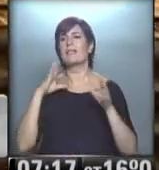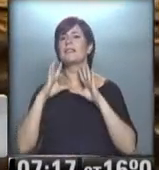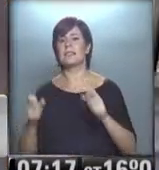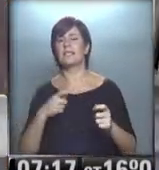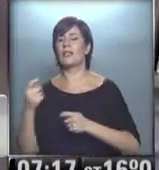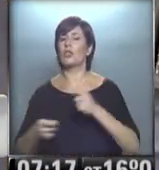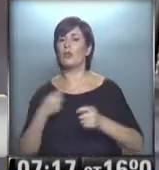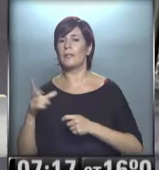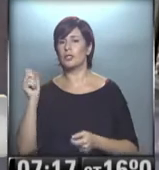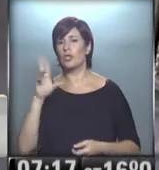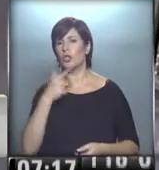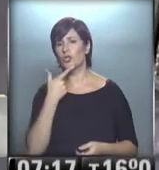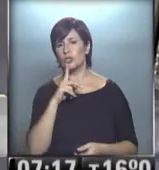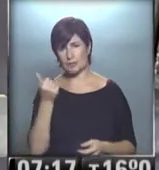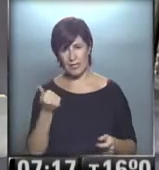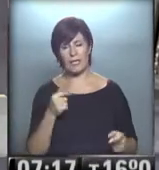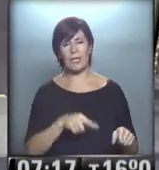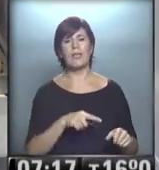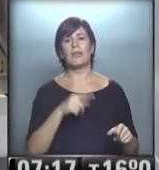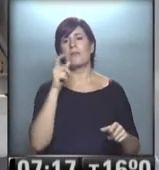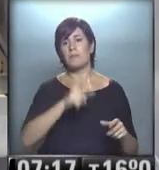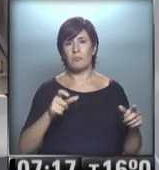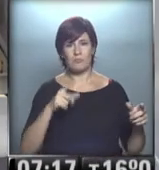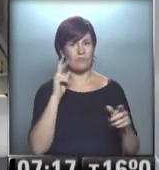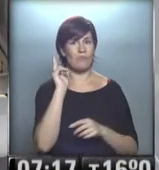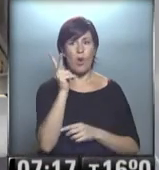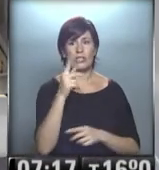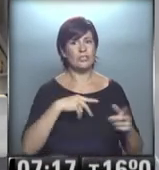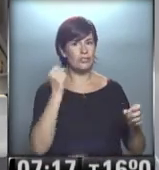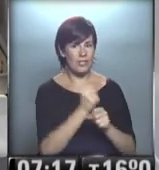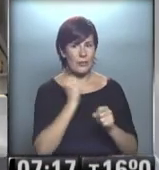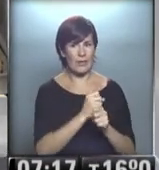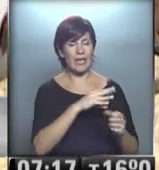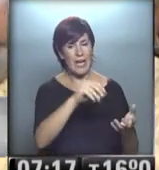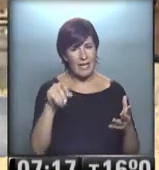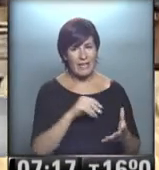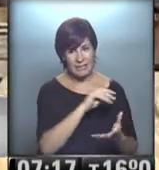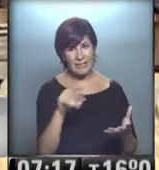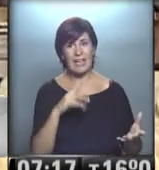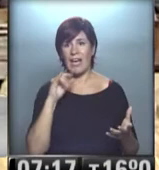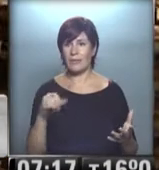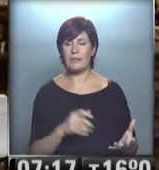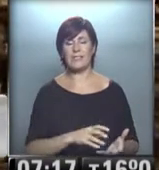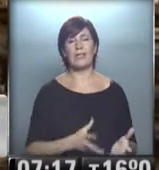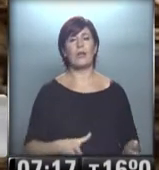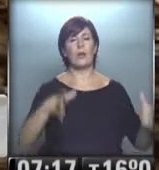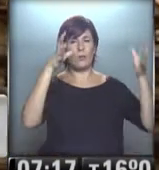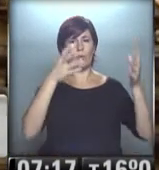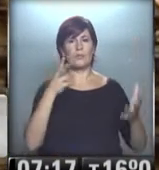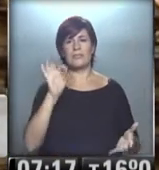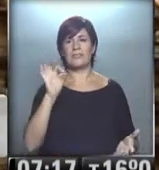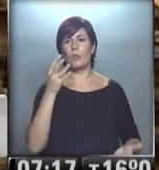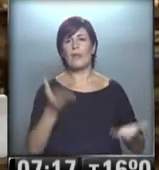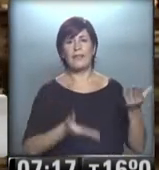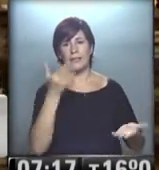Costa, y en el cual los molinos se comprometieron, y ahí está la clave, a sostener la bolsa de 50 kilos de harina a un